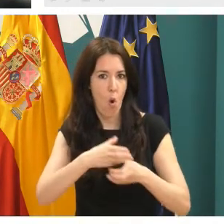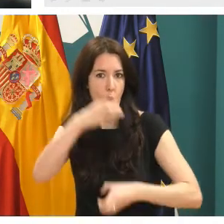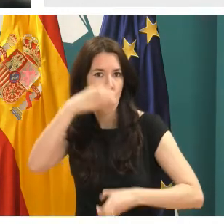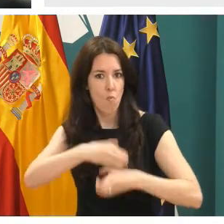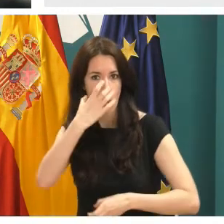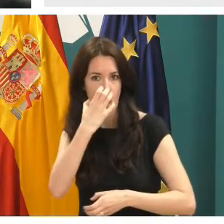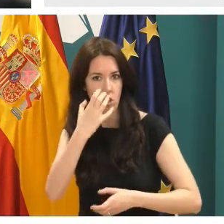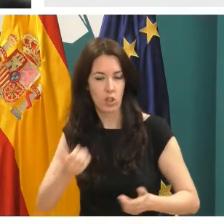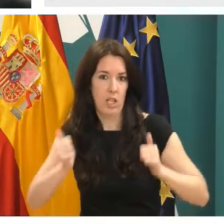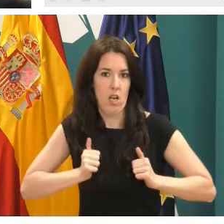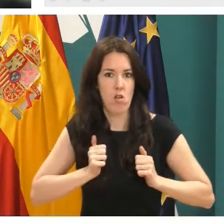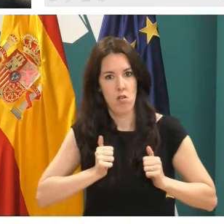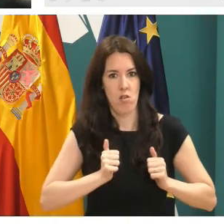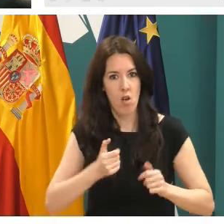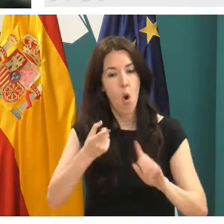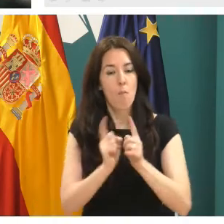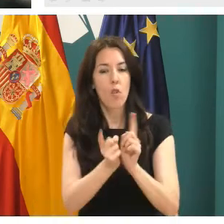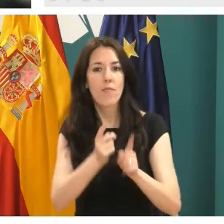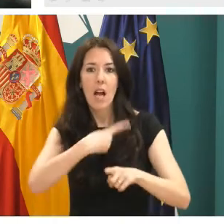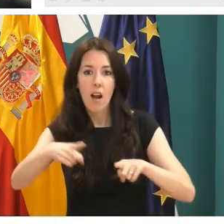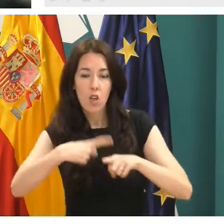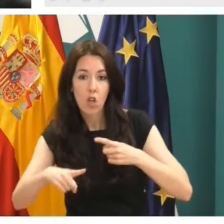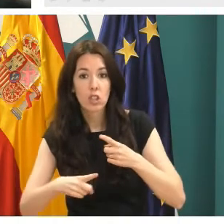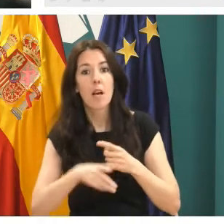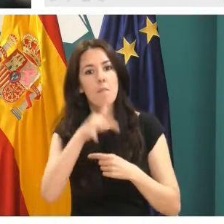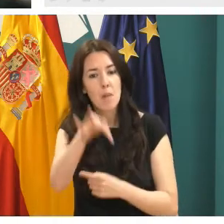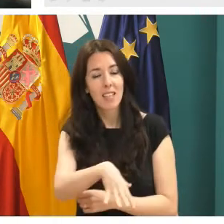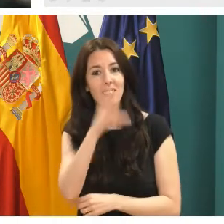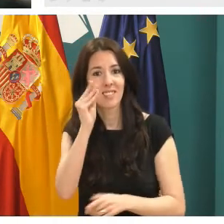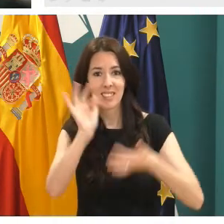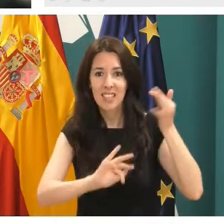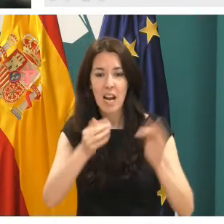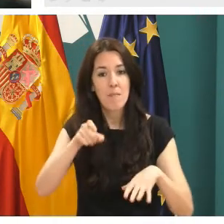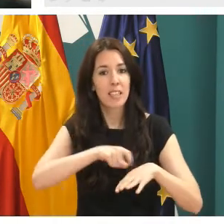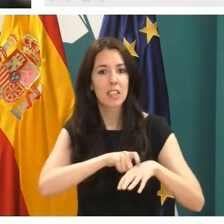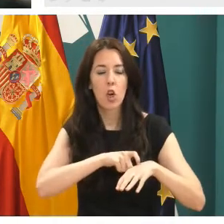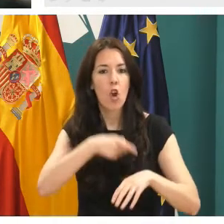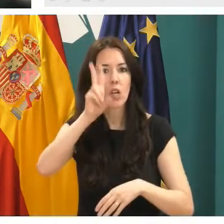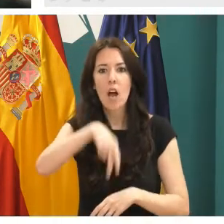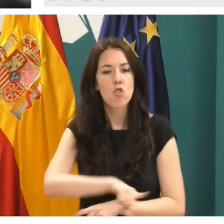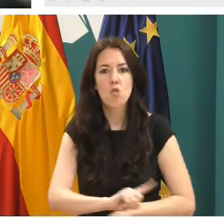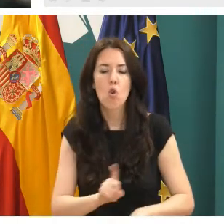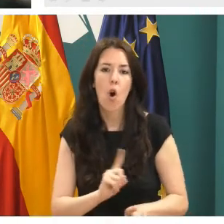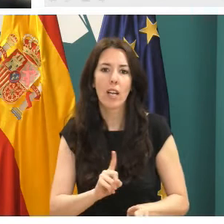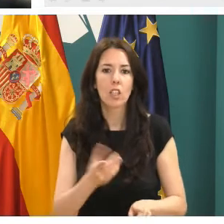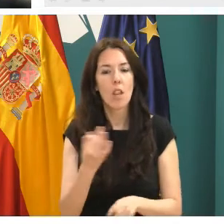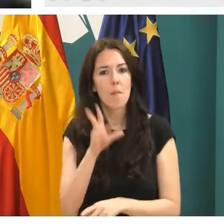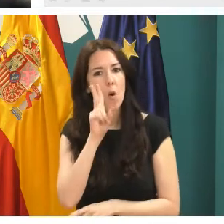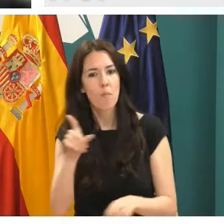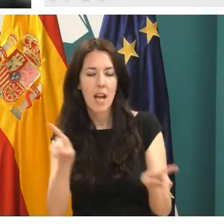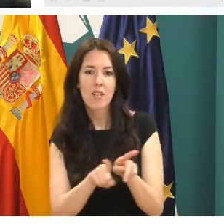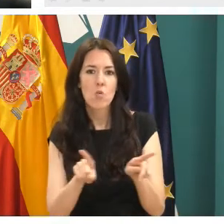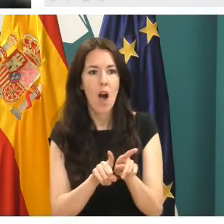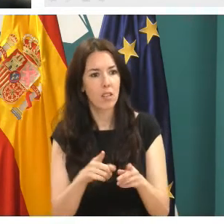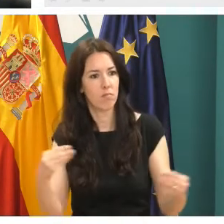Modificar cosas. Y, por supuesto, entender que la terapia psicológica no es, ni tenemos que verla como